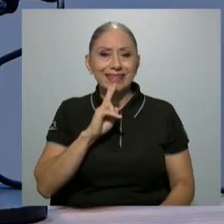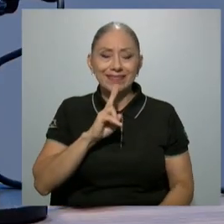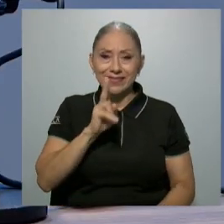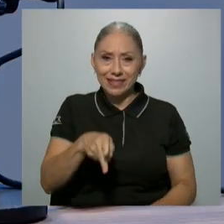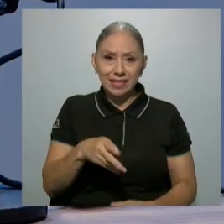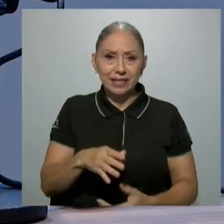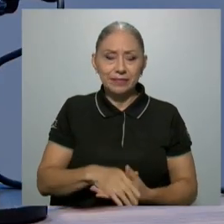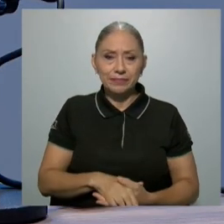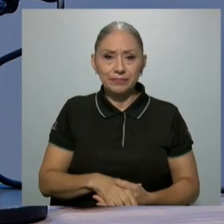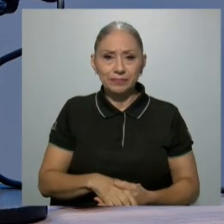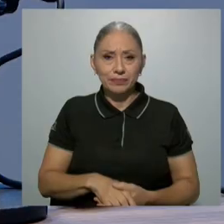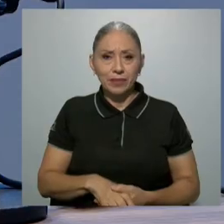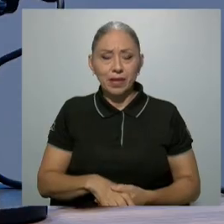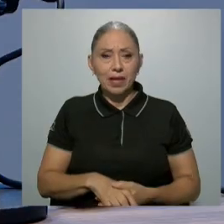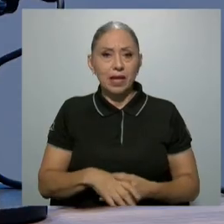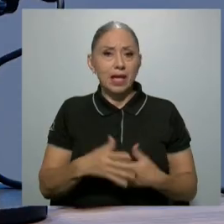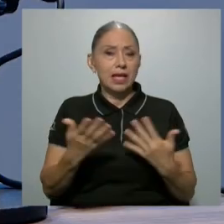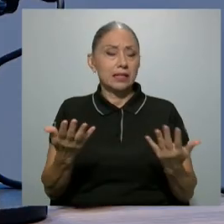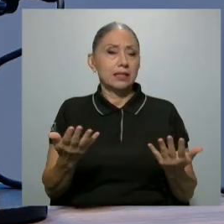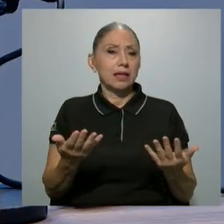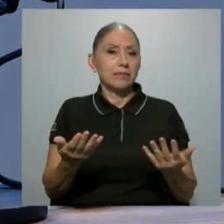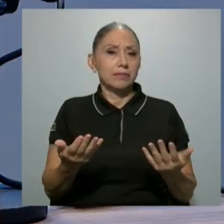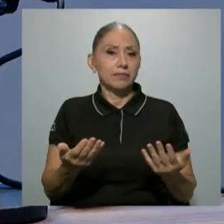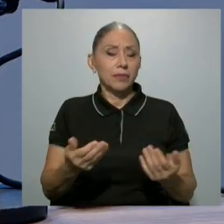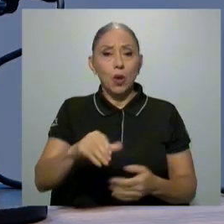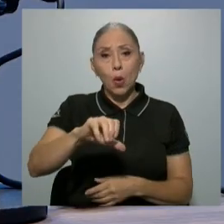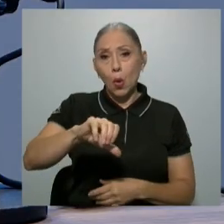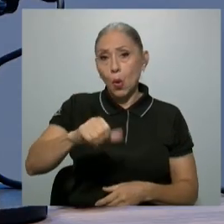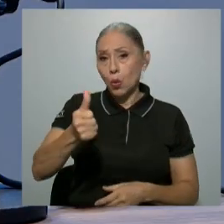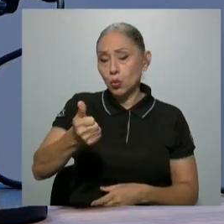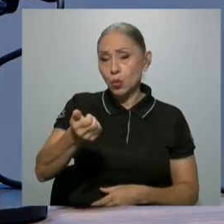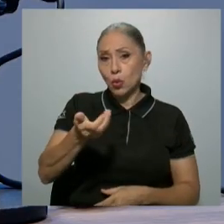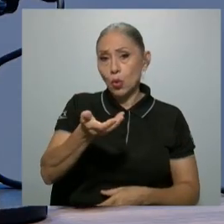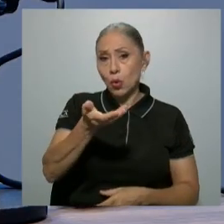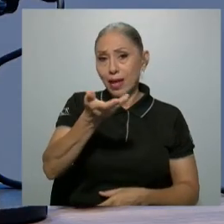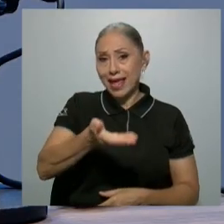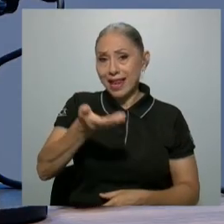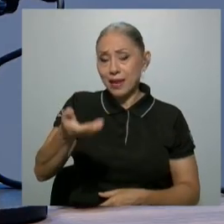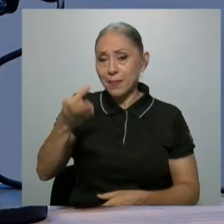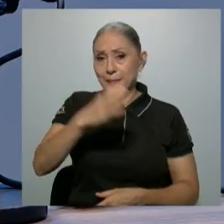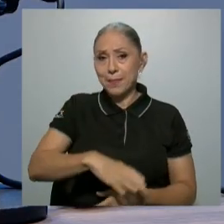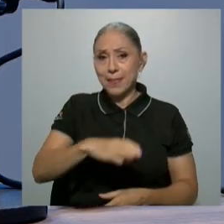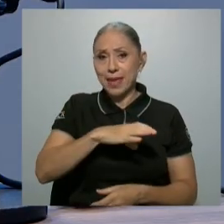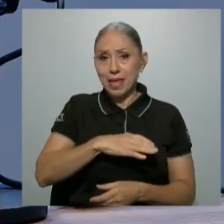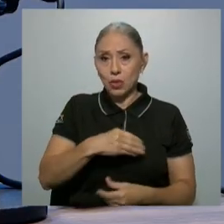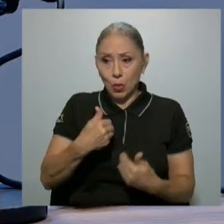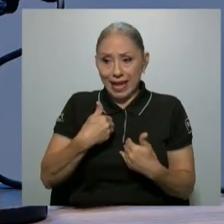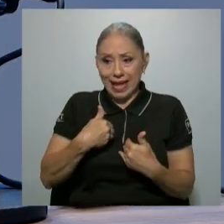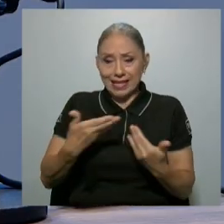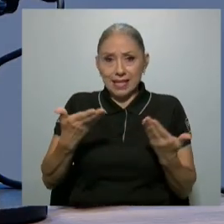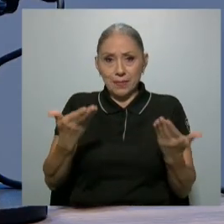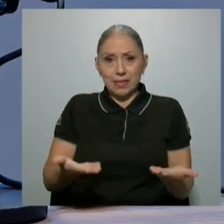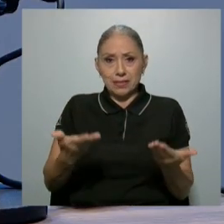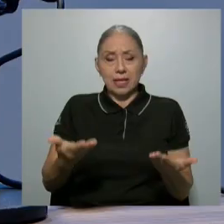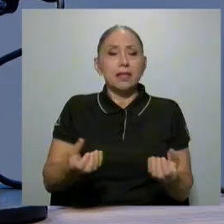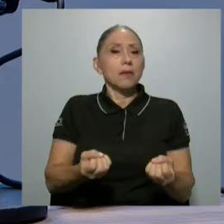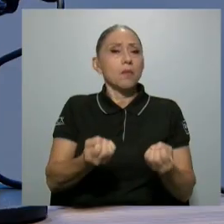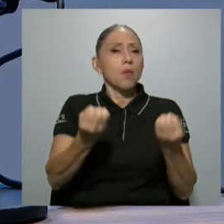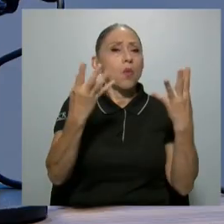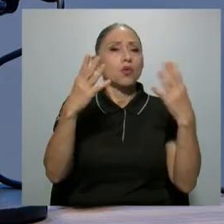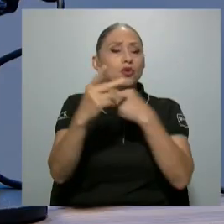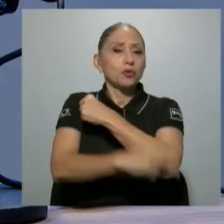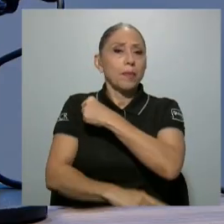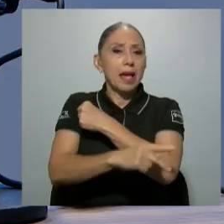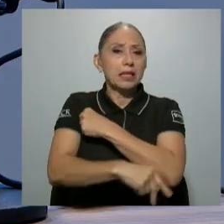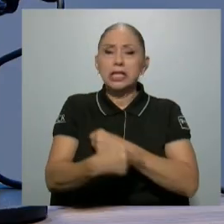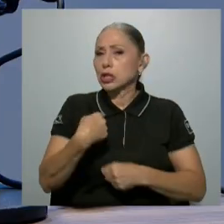es que otro elemento que está presente en muchos países, y no voy a